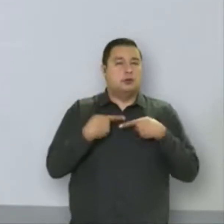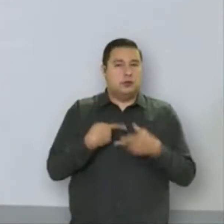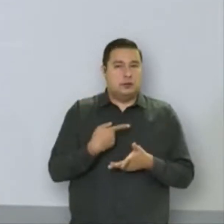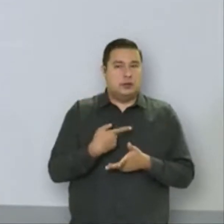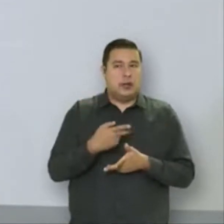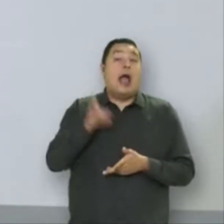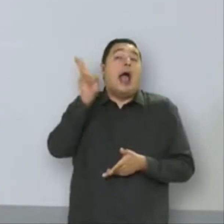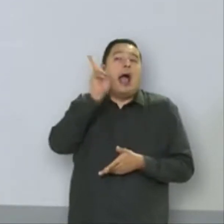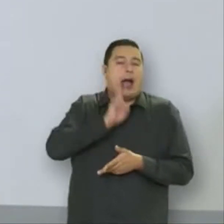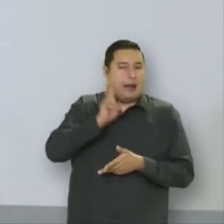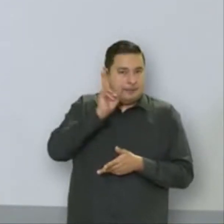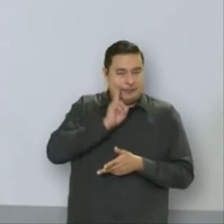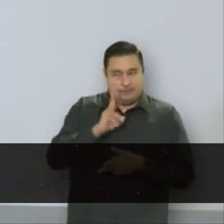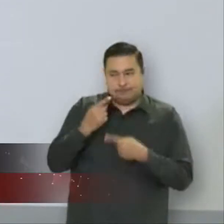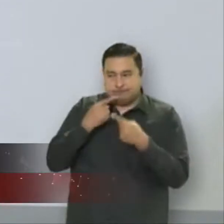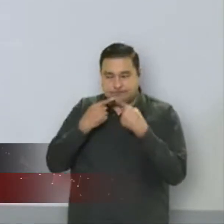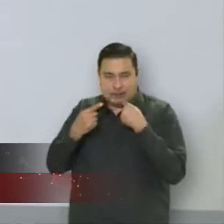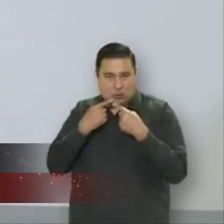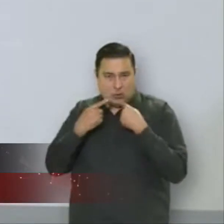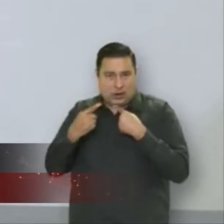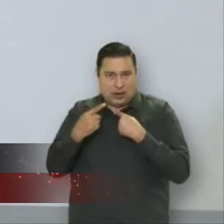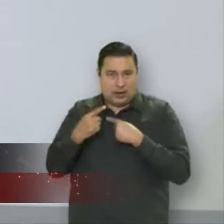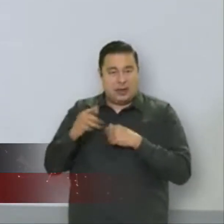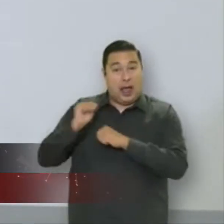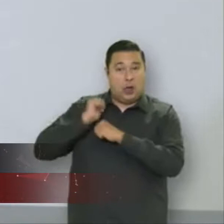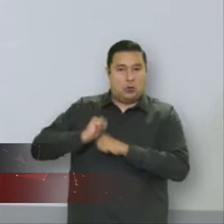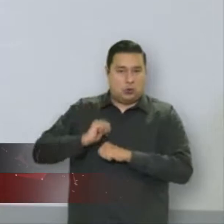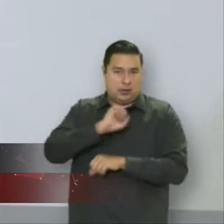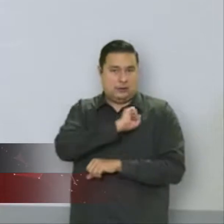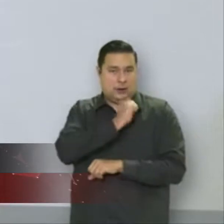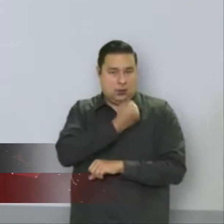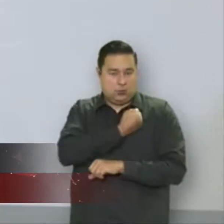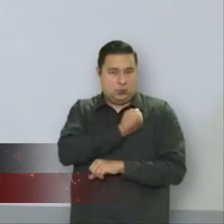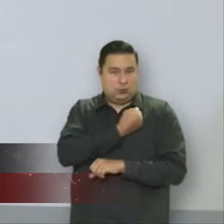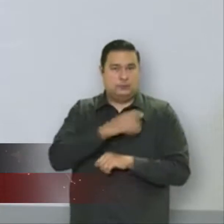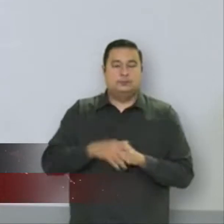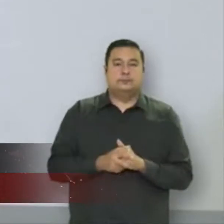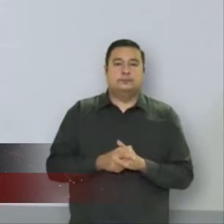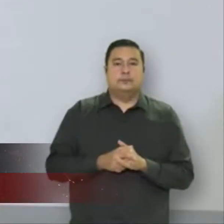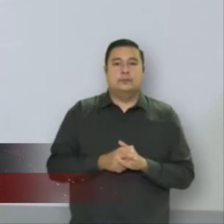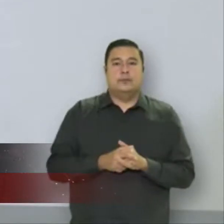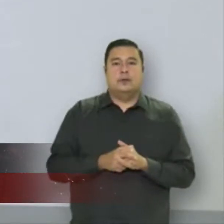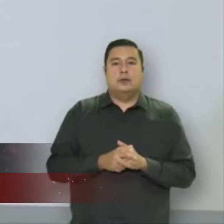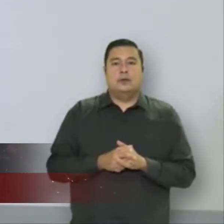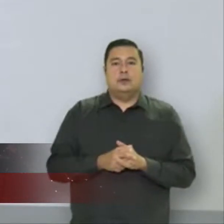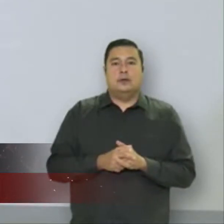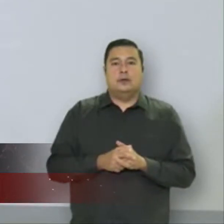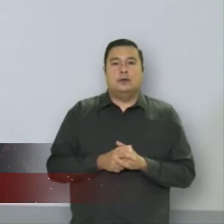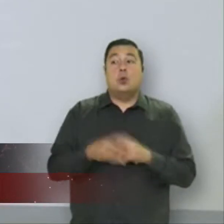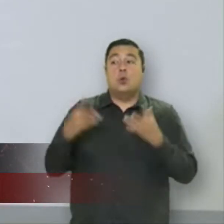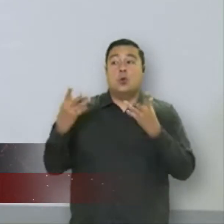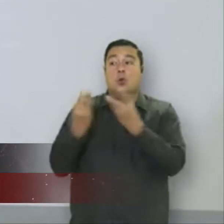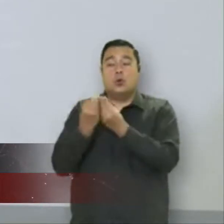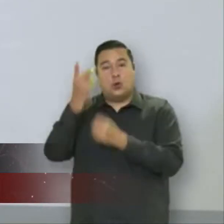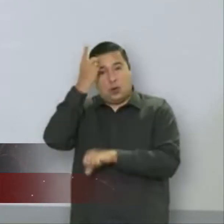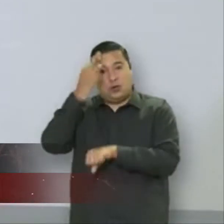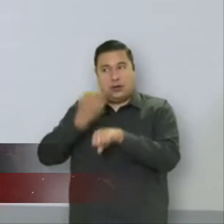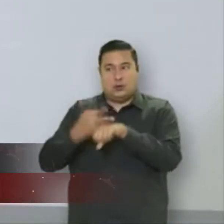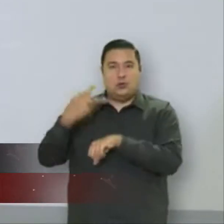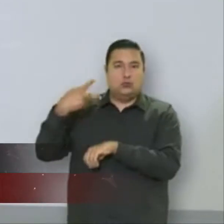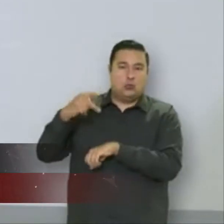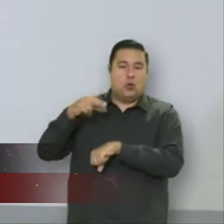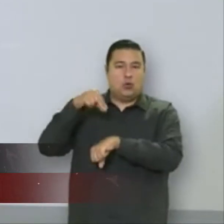se estará definiendo las autoridades locales de salud estarán atendiendo lo junto con la directiva y el cuerpo médico